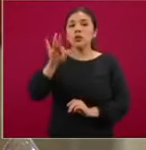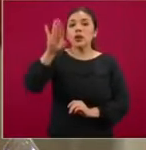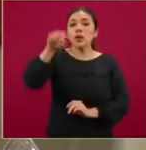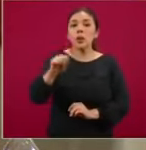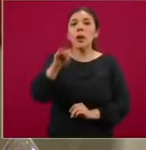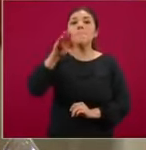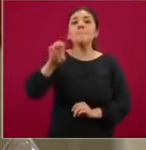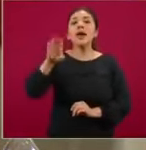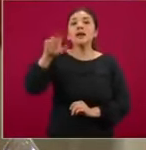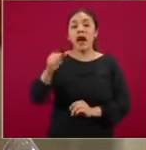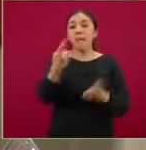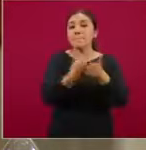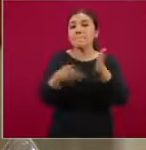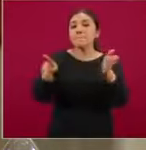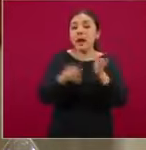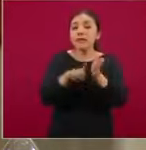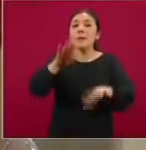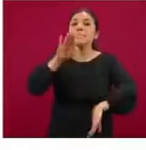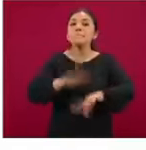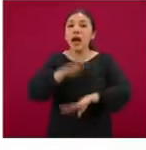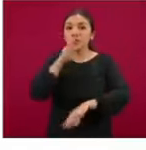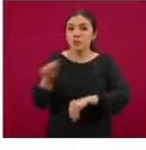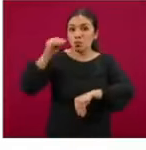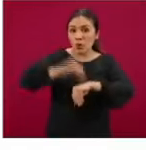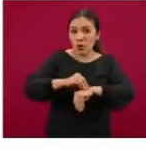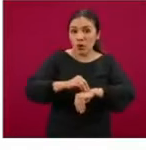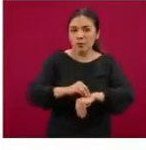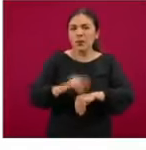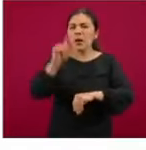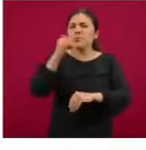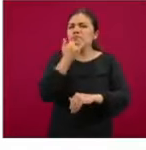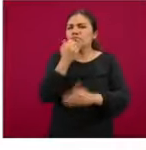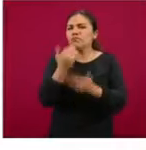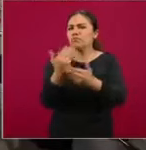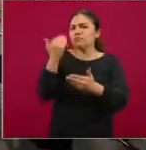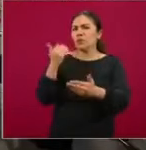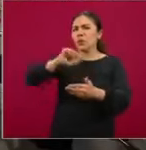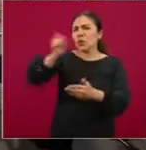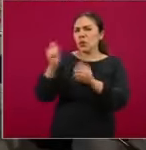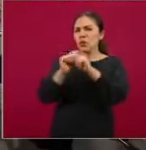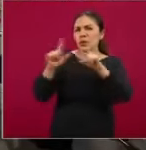9.449 becas, plazas adicionales. ¿Podrían poner una anterior, por favor?